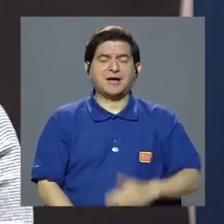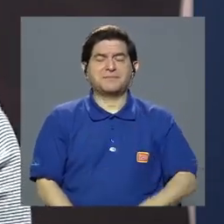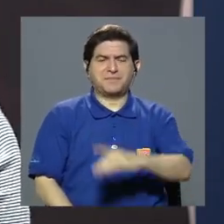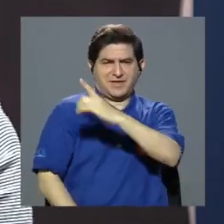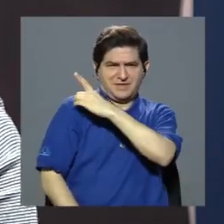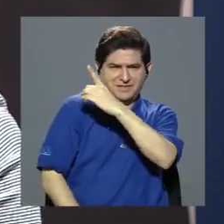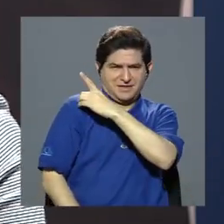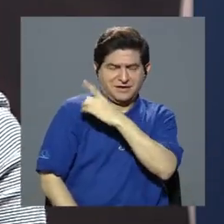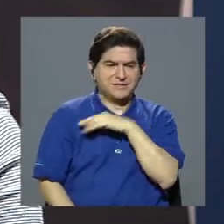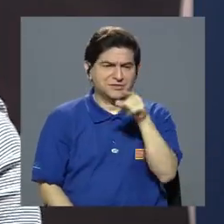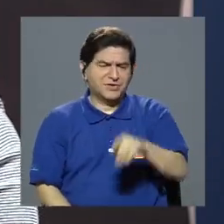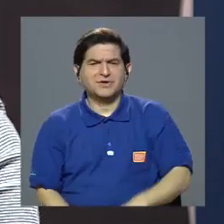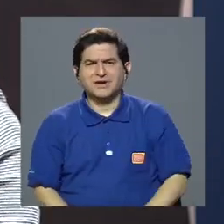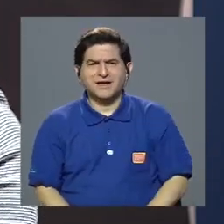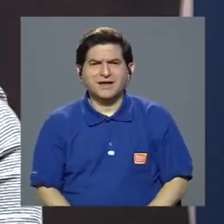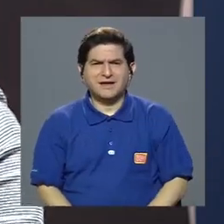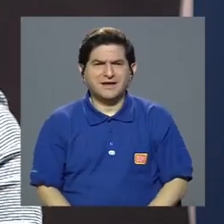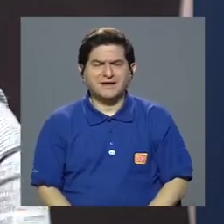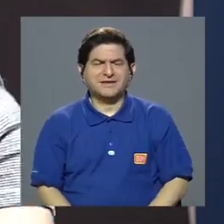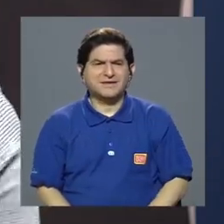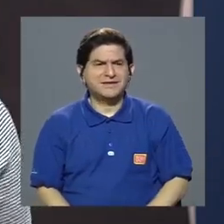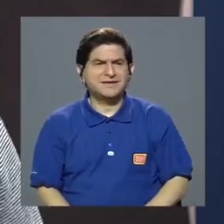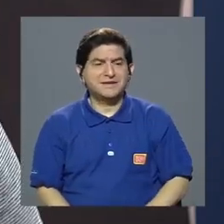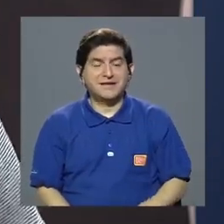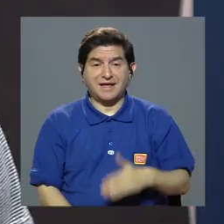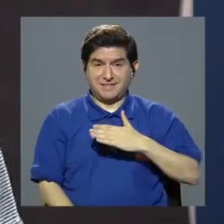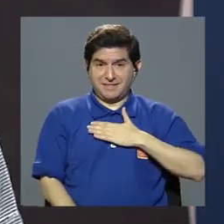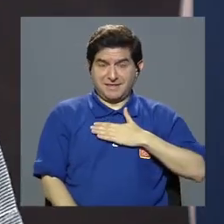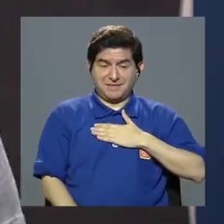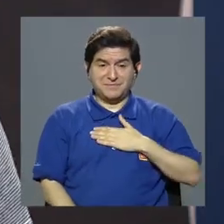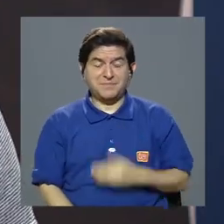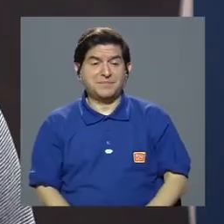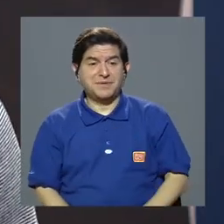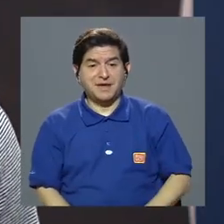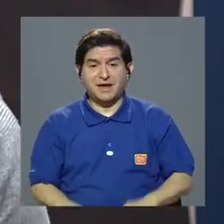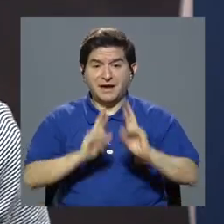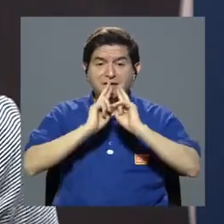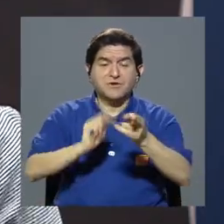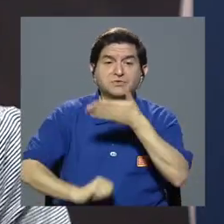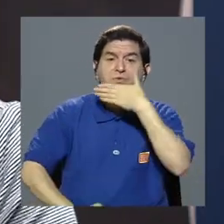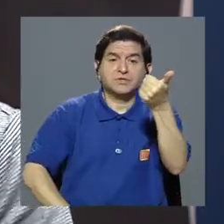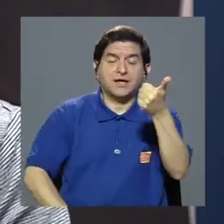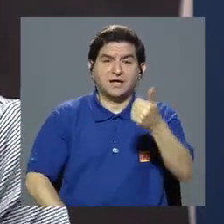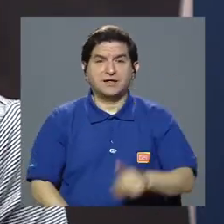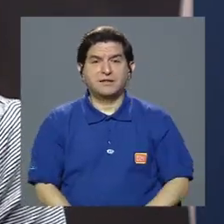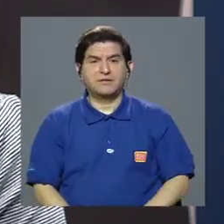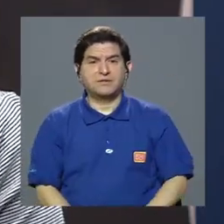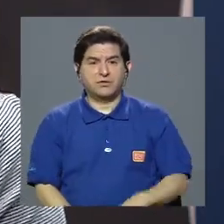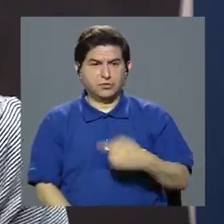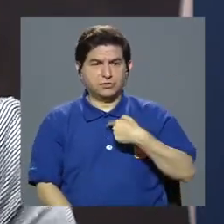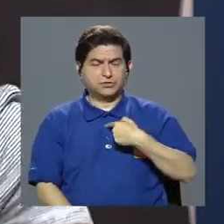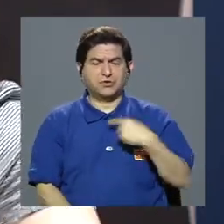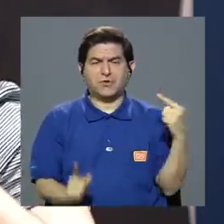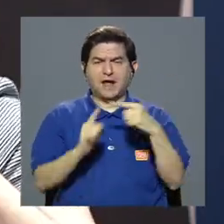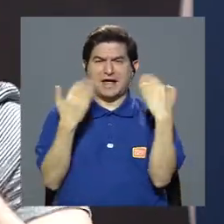un montón es verdad ella saca yo yo pienso que sacan y lo mejor es éste porque me pone a dar al límite